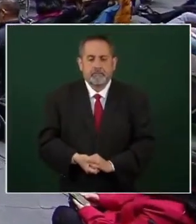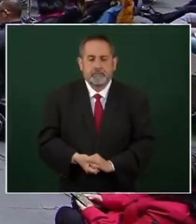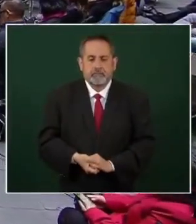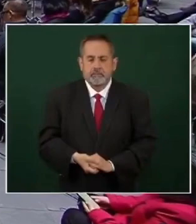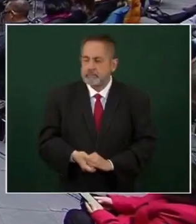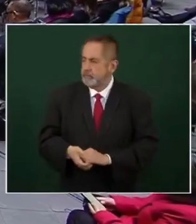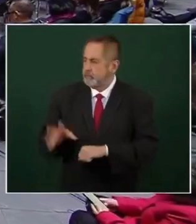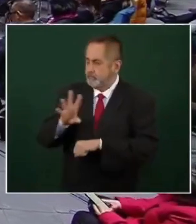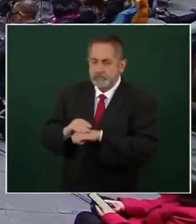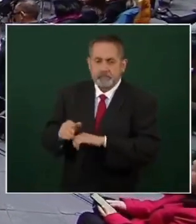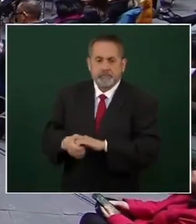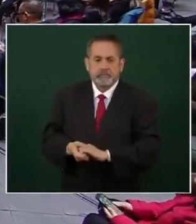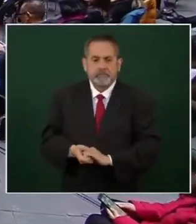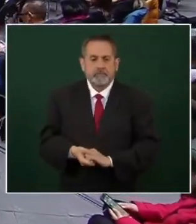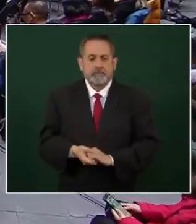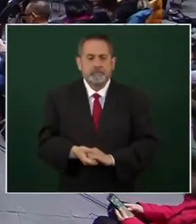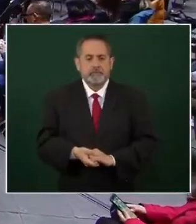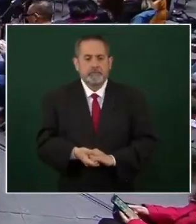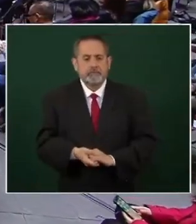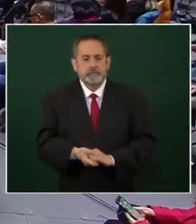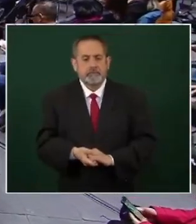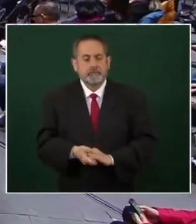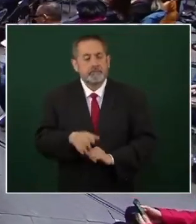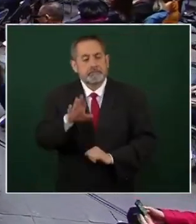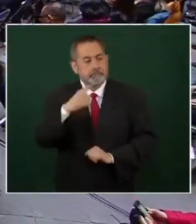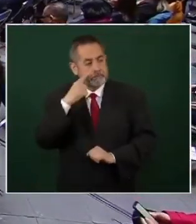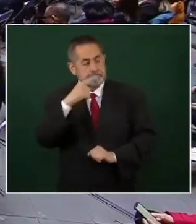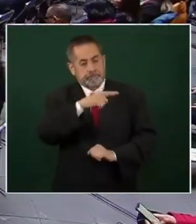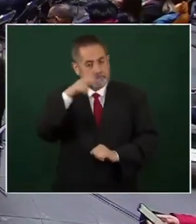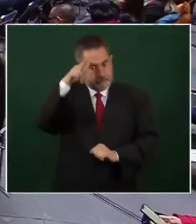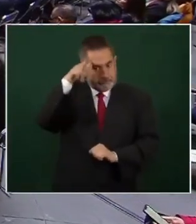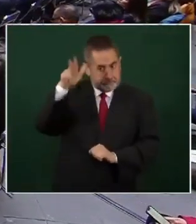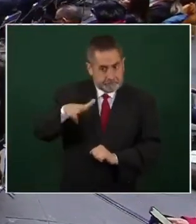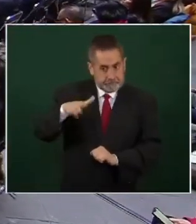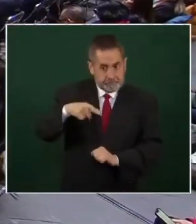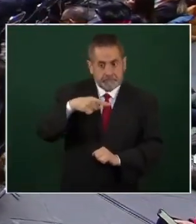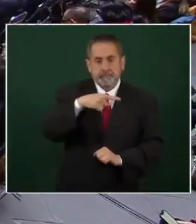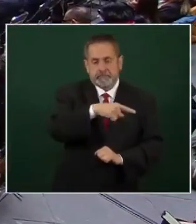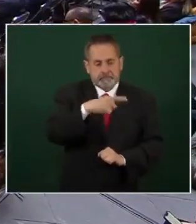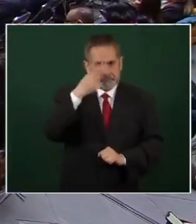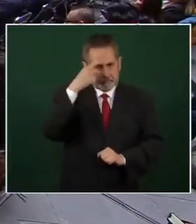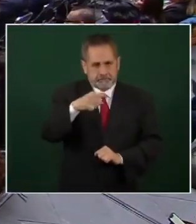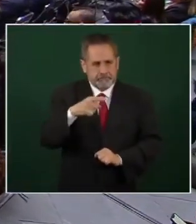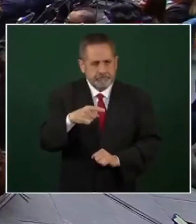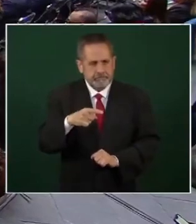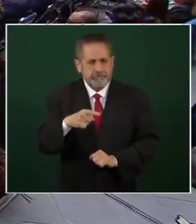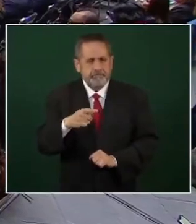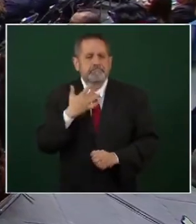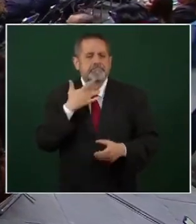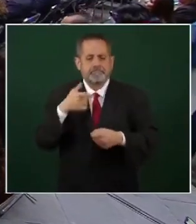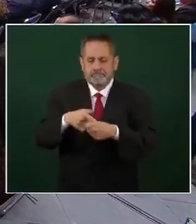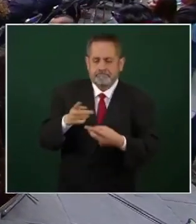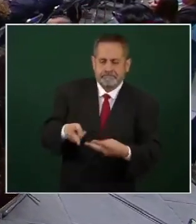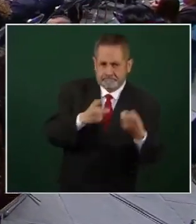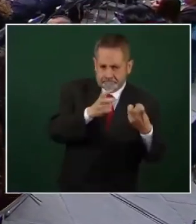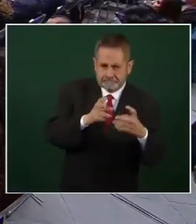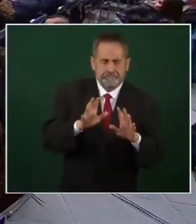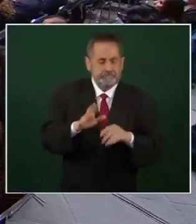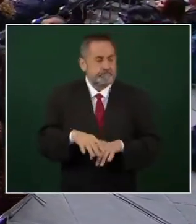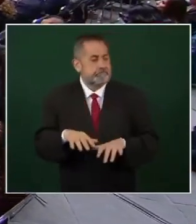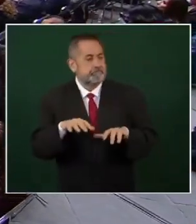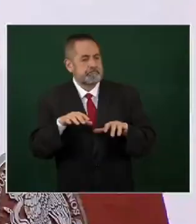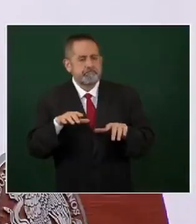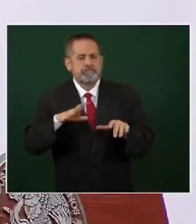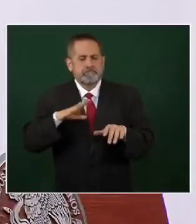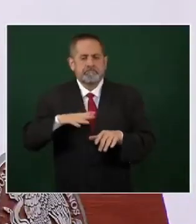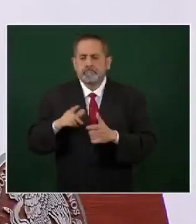Con su permiso. Bien, en Hidalgo, para el combate al robo de hidrocarburos, se tiene